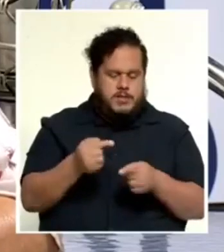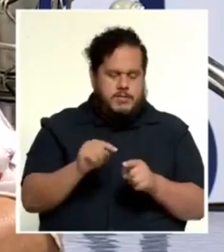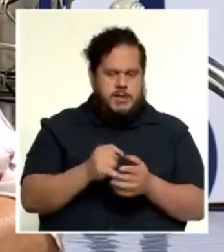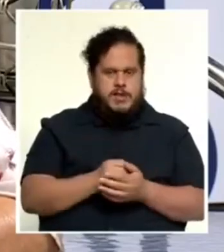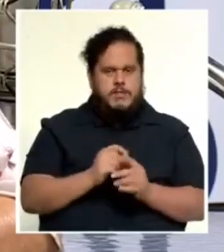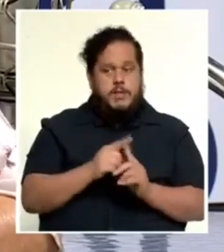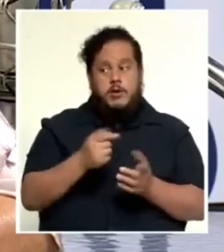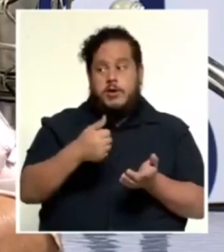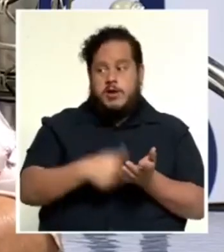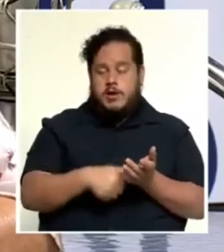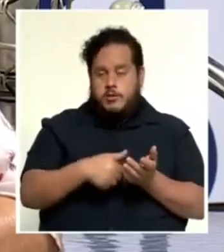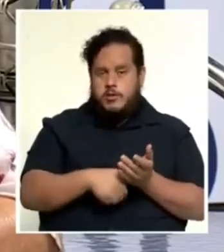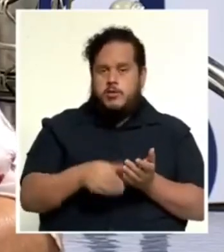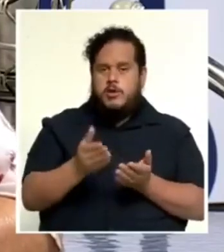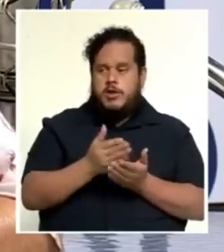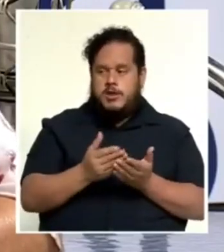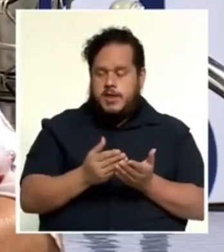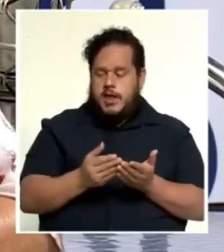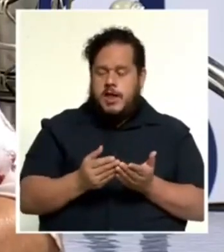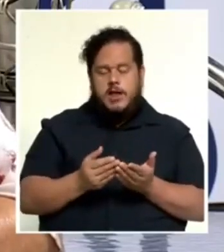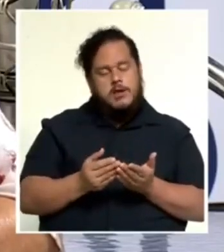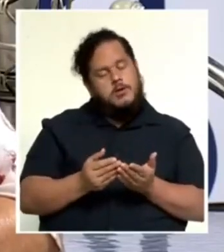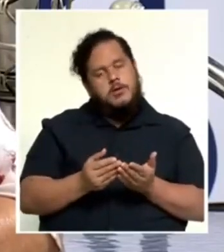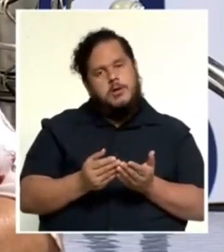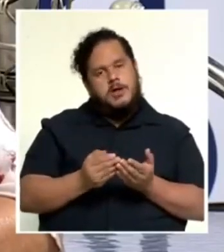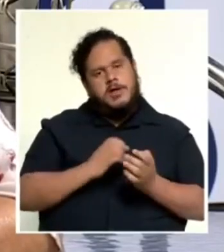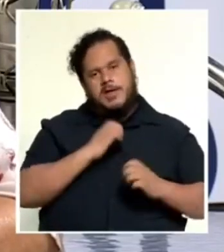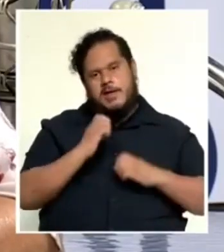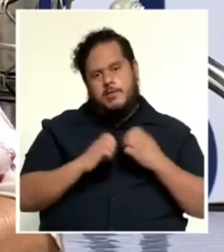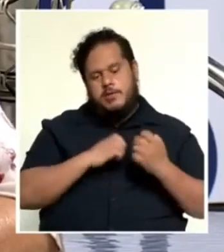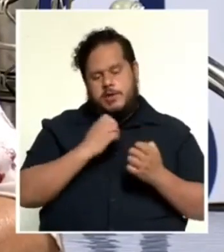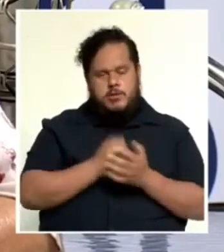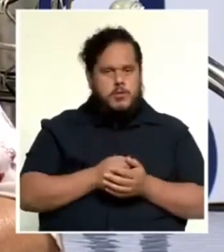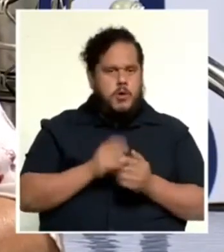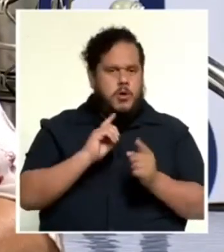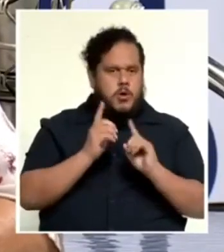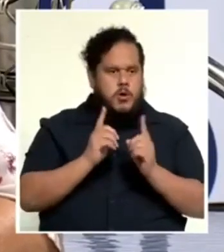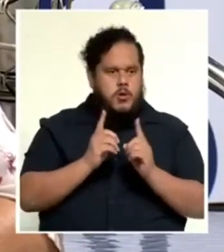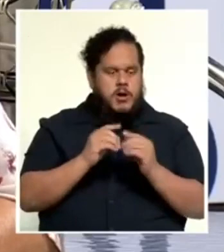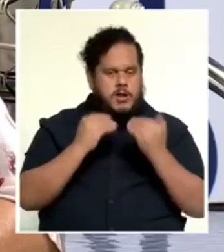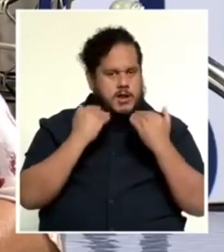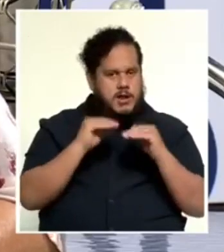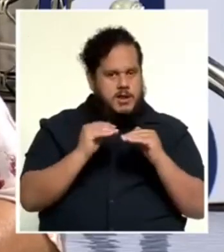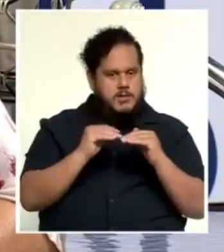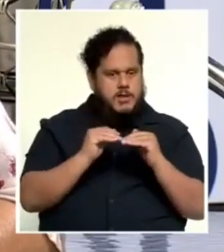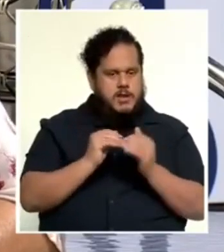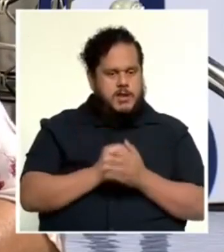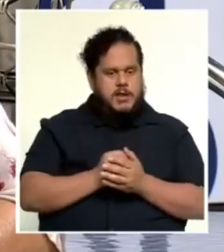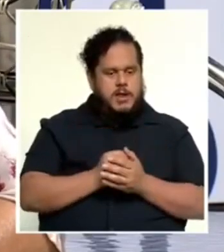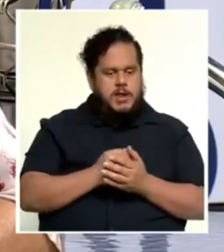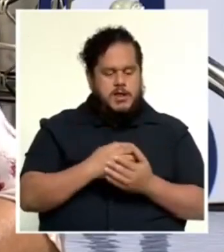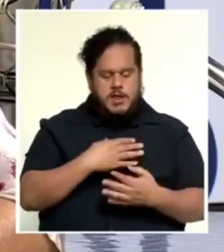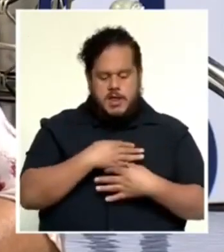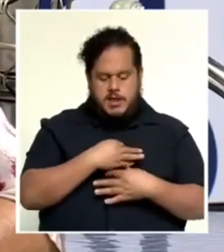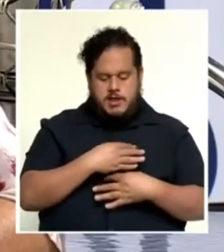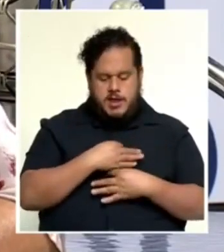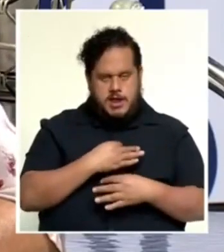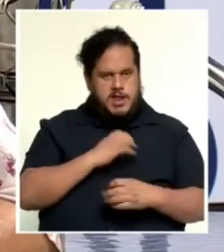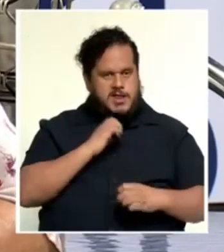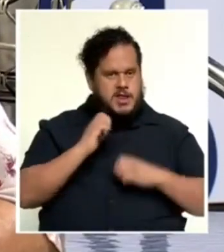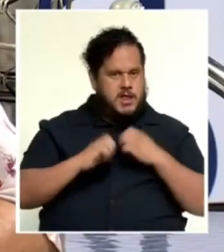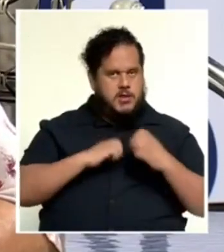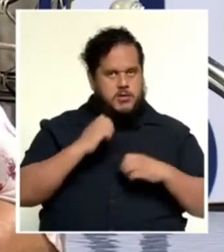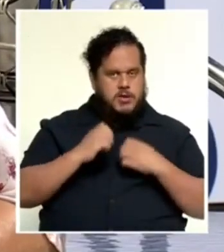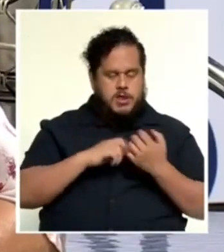voto es algo tan eminentemente emotivo, cuál es el nivel de interés,